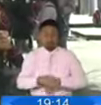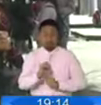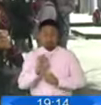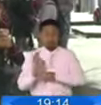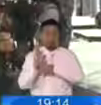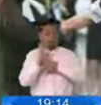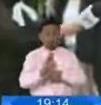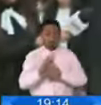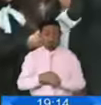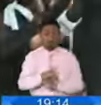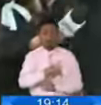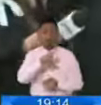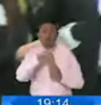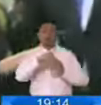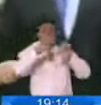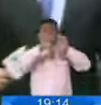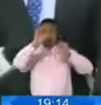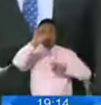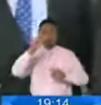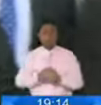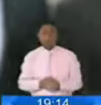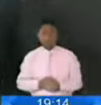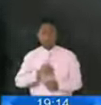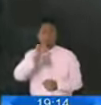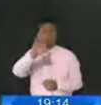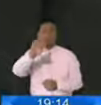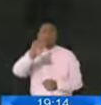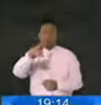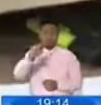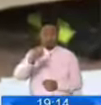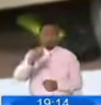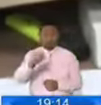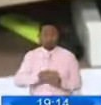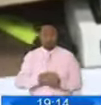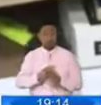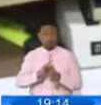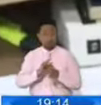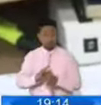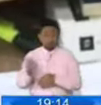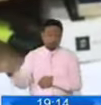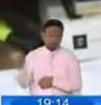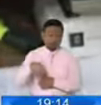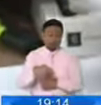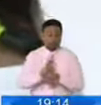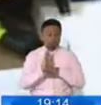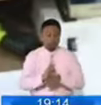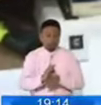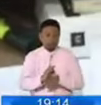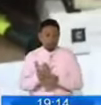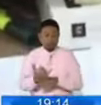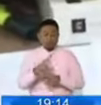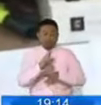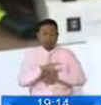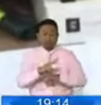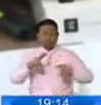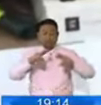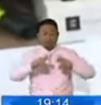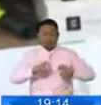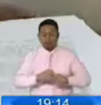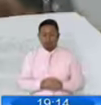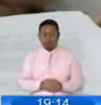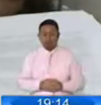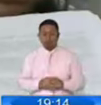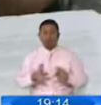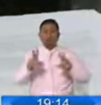del caso Odebrecht. Topic estaba citado a declarar como parte de las investigaciones que lleva a cabo la Fiscalía en contra